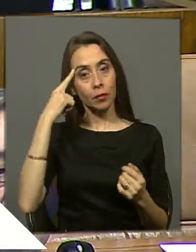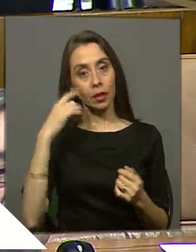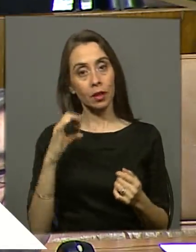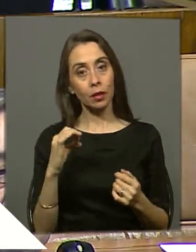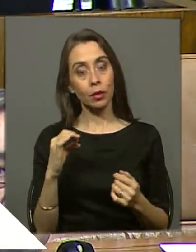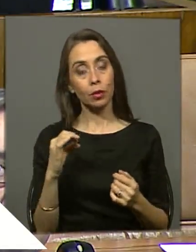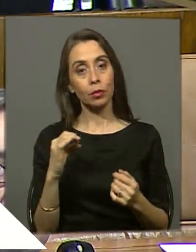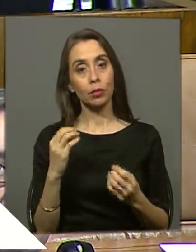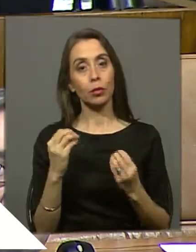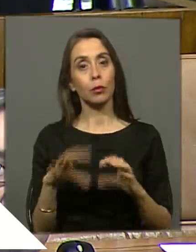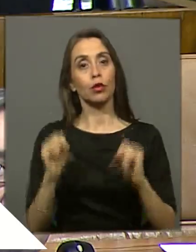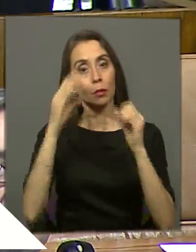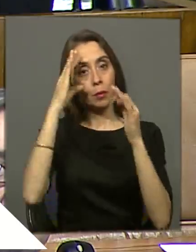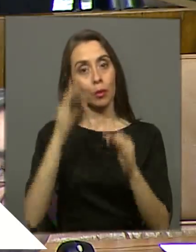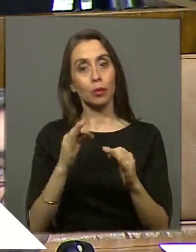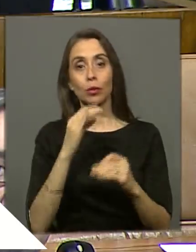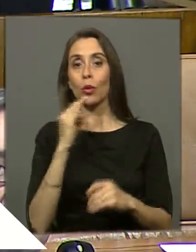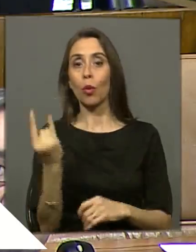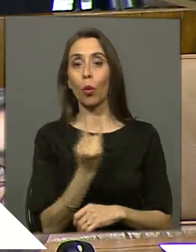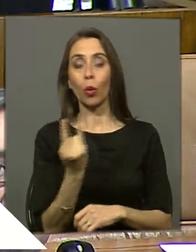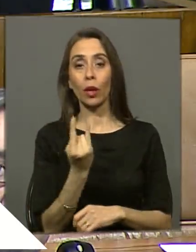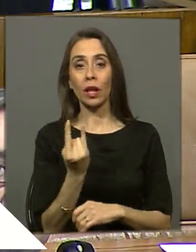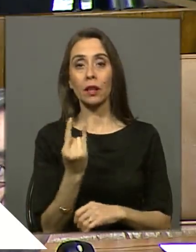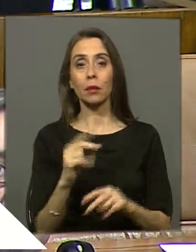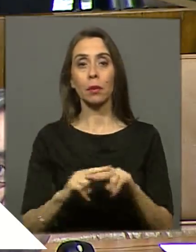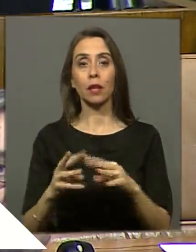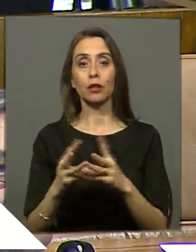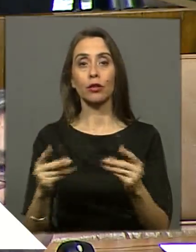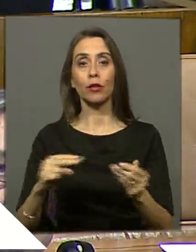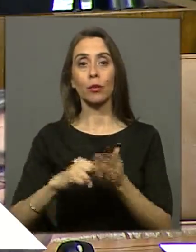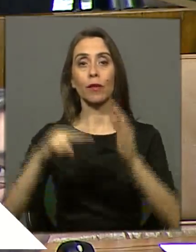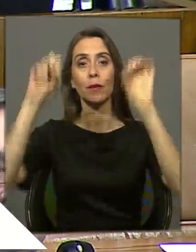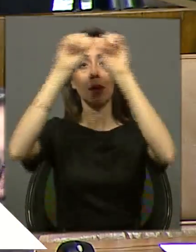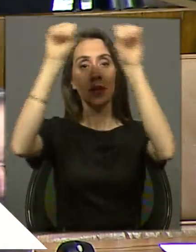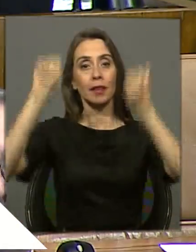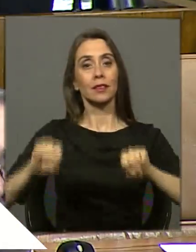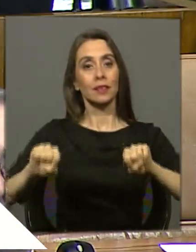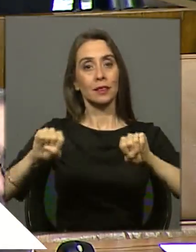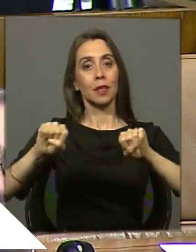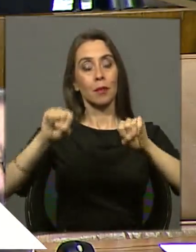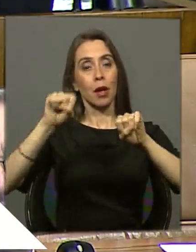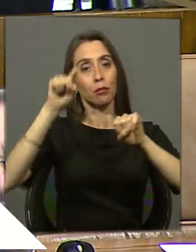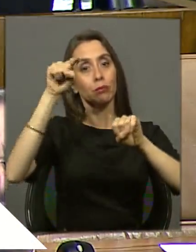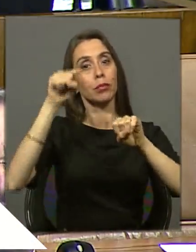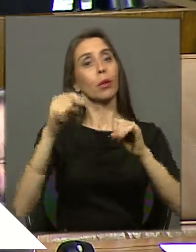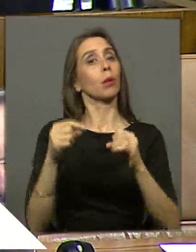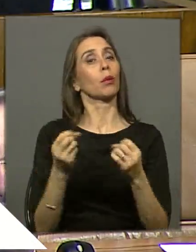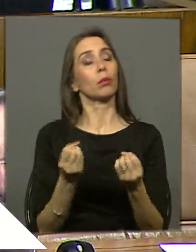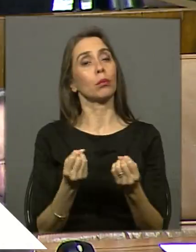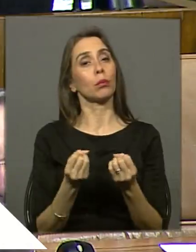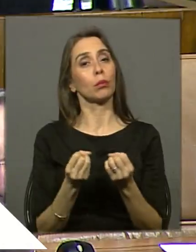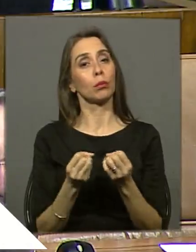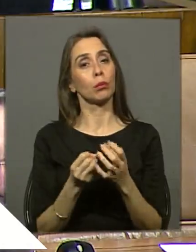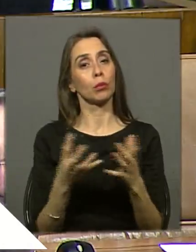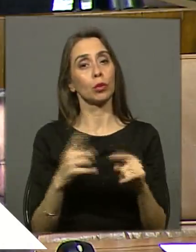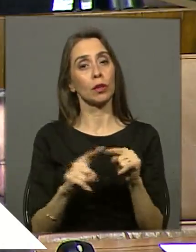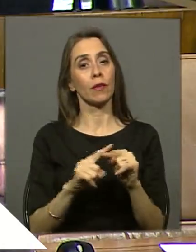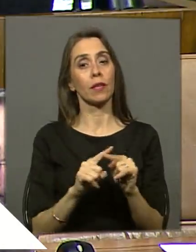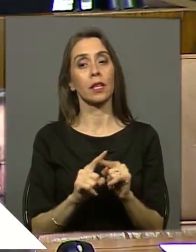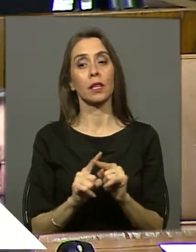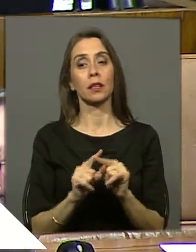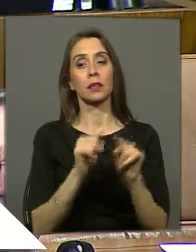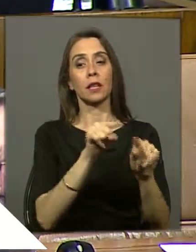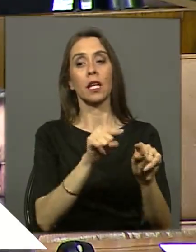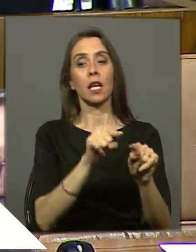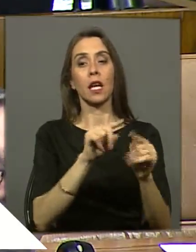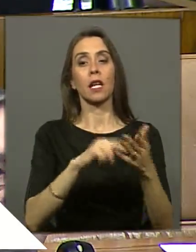tomar medidas con carácter de urgente para resolver un problema que es estructural muchas veces se le endosa a las decisiones